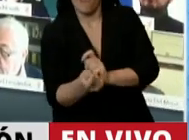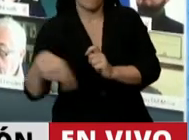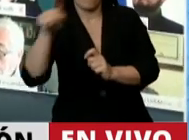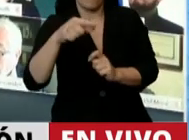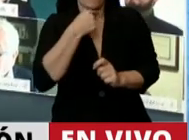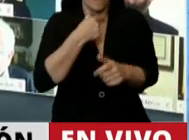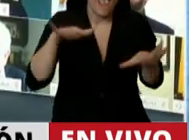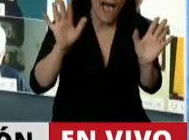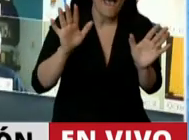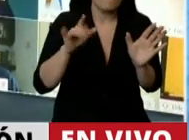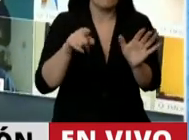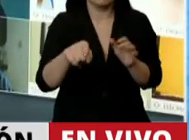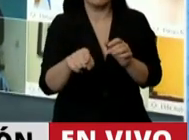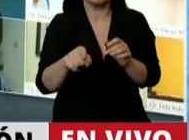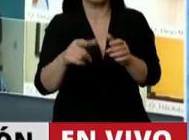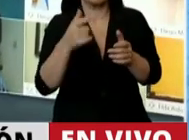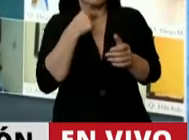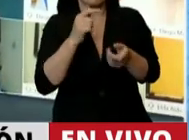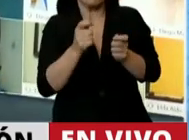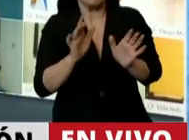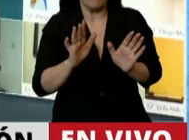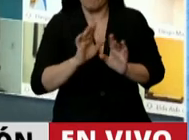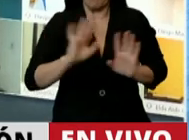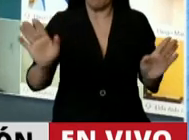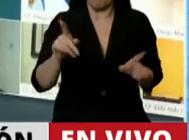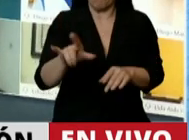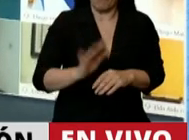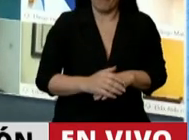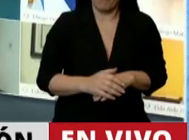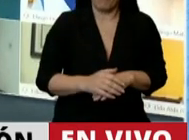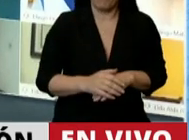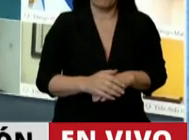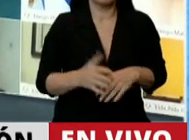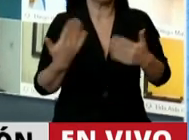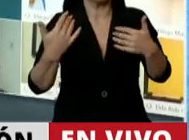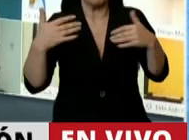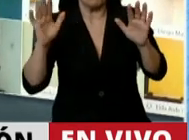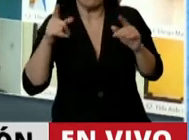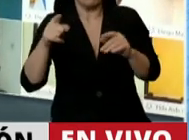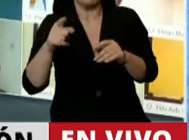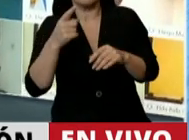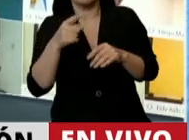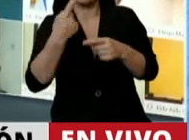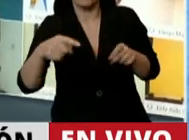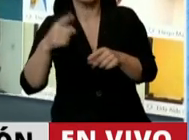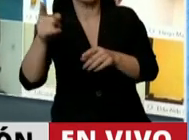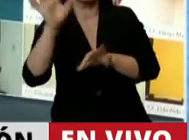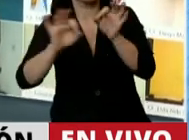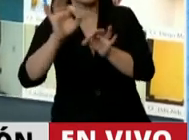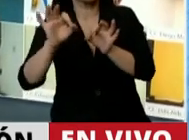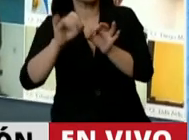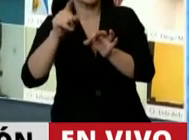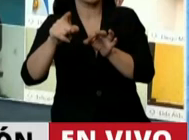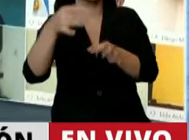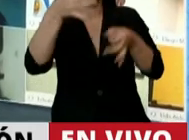pretenden que sean modificadas, hasta incluso quizás desdiciéndose de parte del proyecto